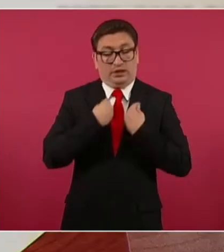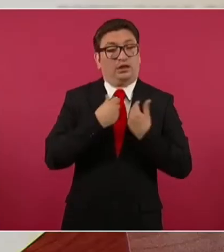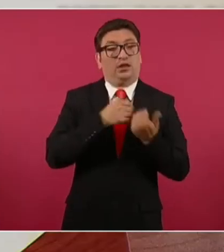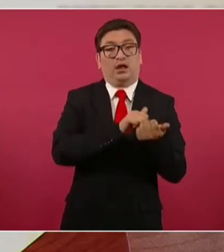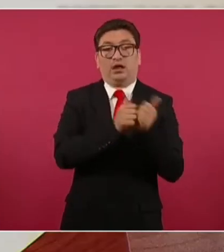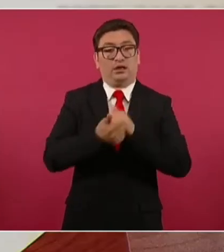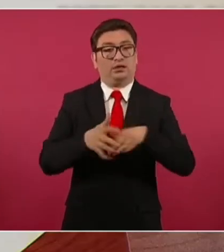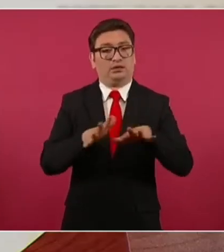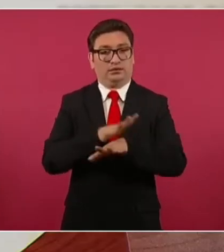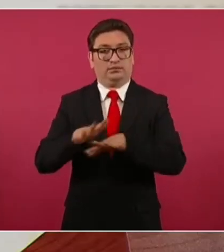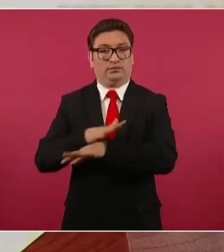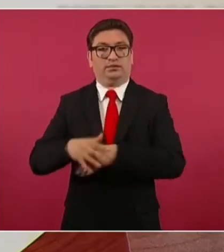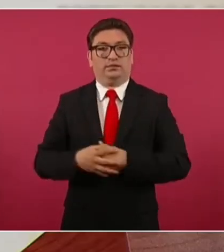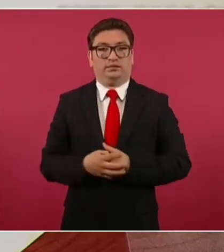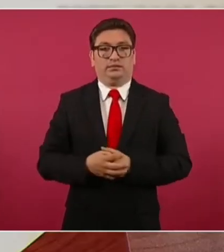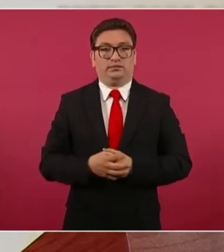cambio.